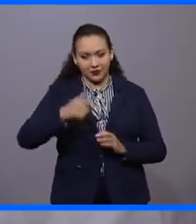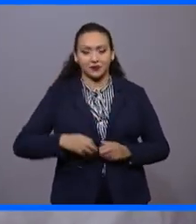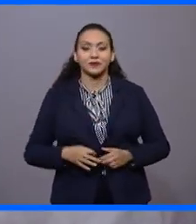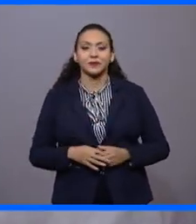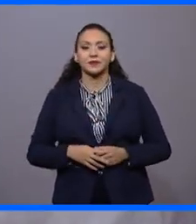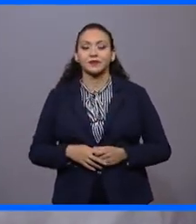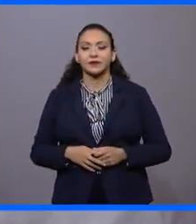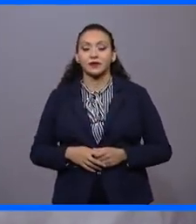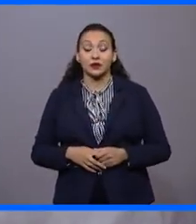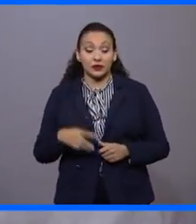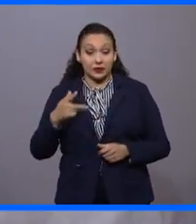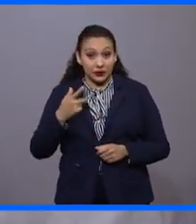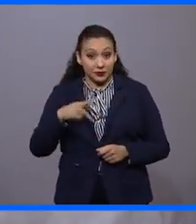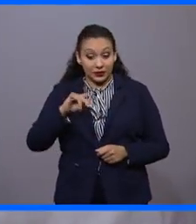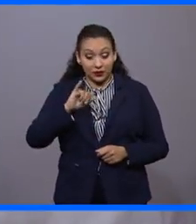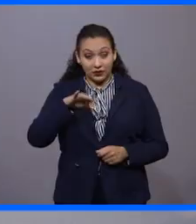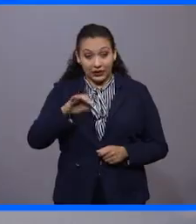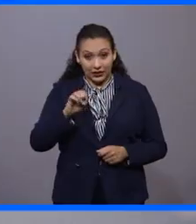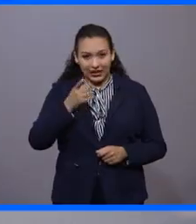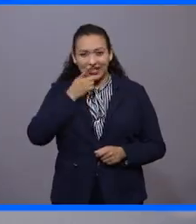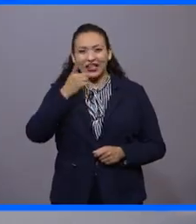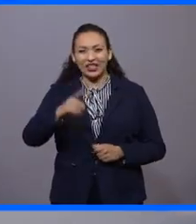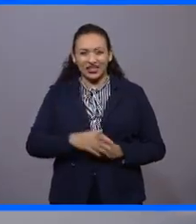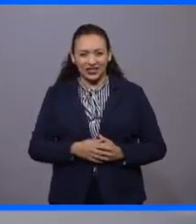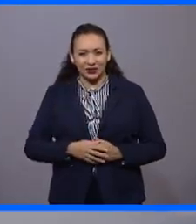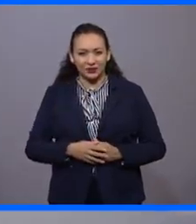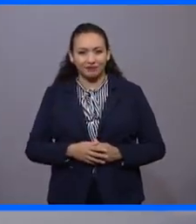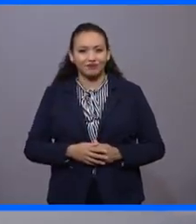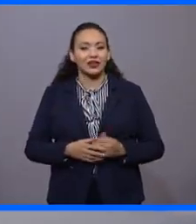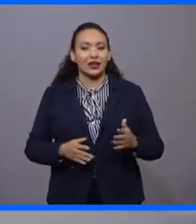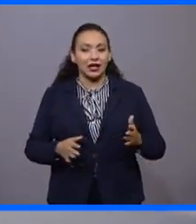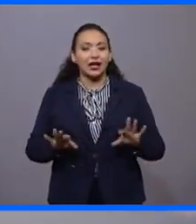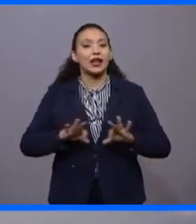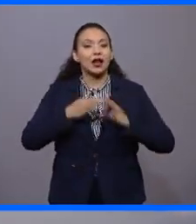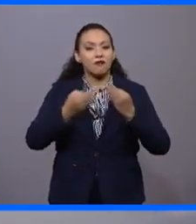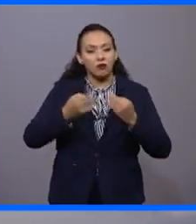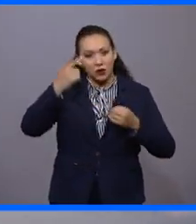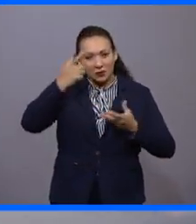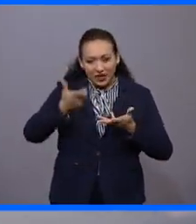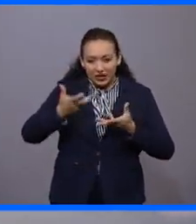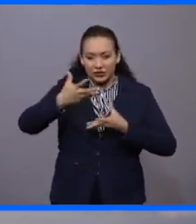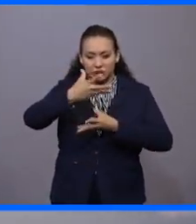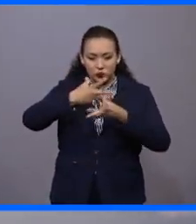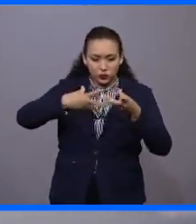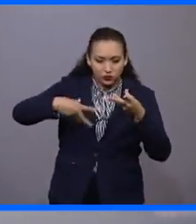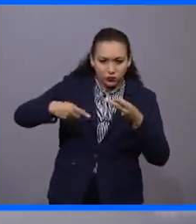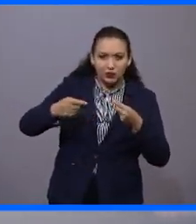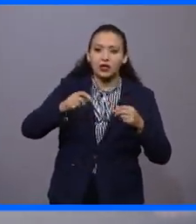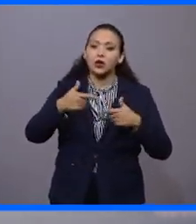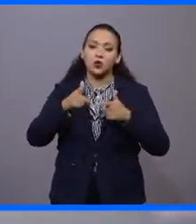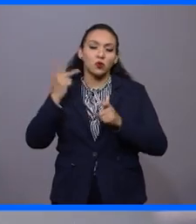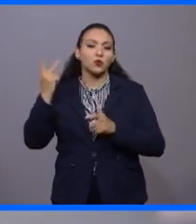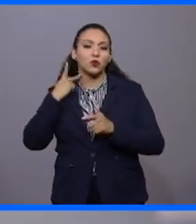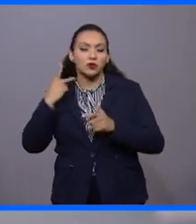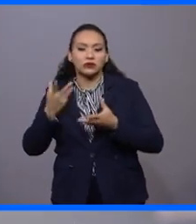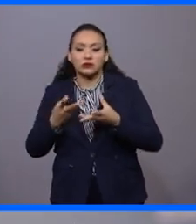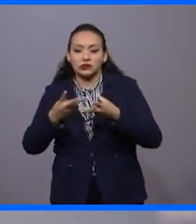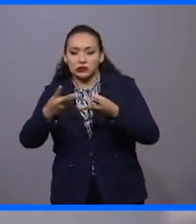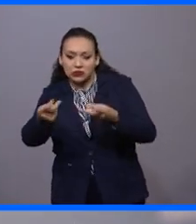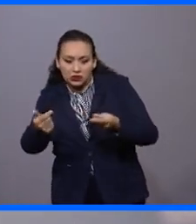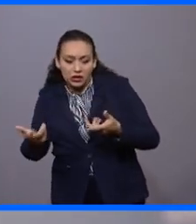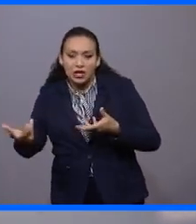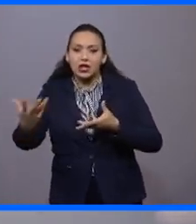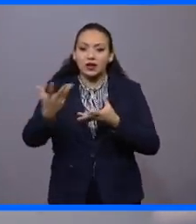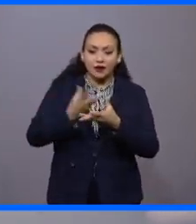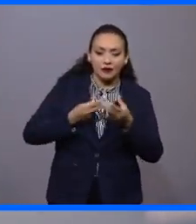2026-2027. Sin embargo, el INE señaló que la facultad de fiscalización de los ingresos y egresos de los partidos políticos y candidatos